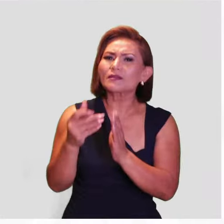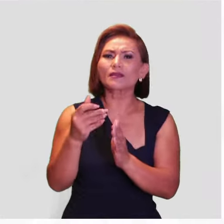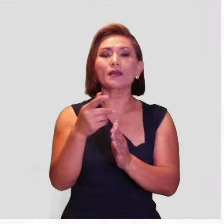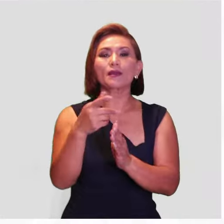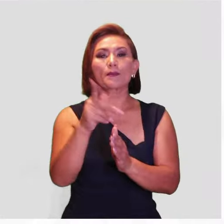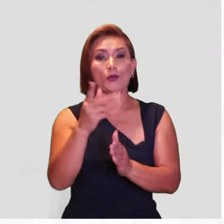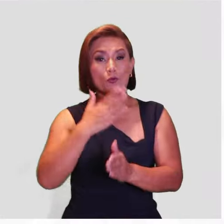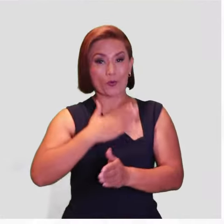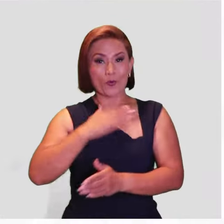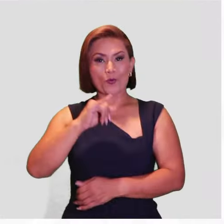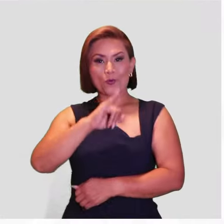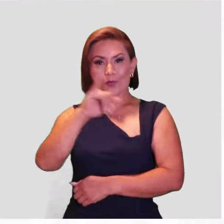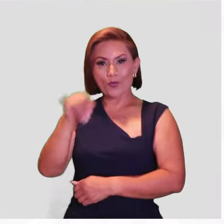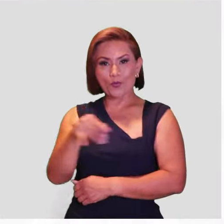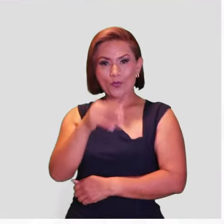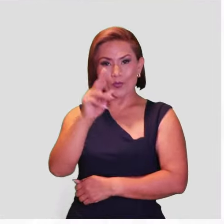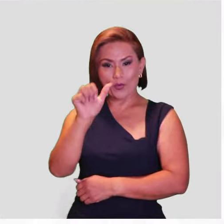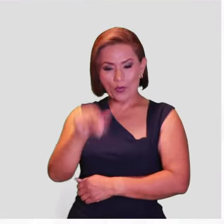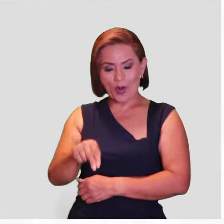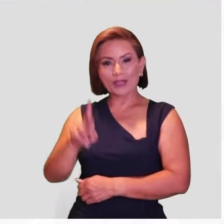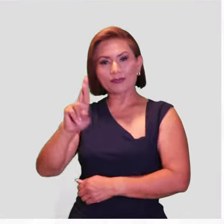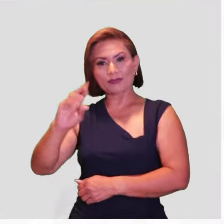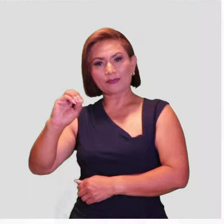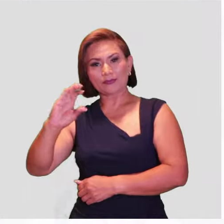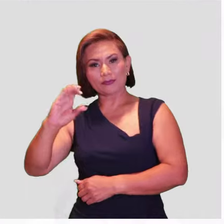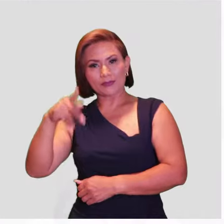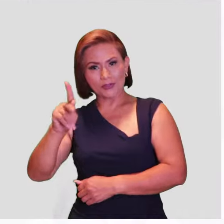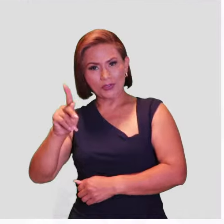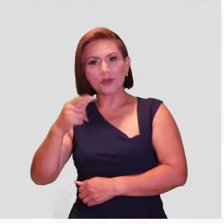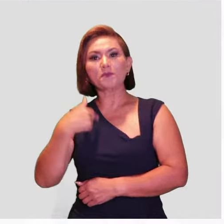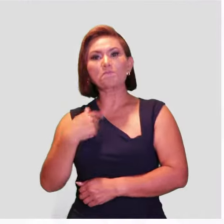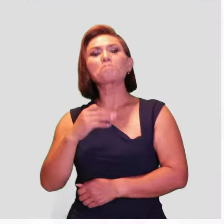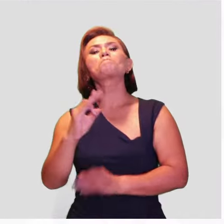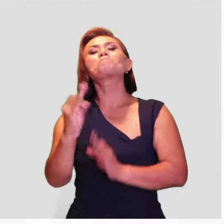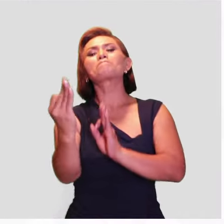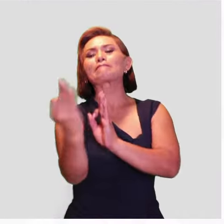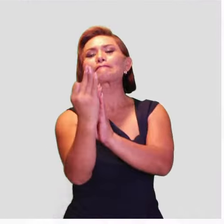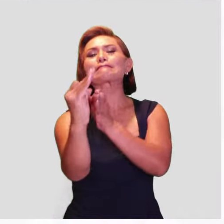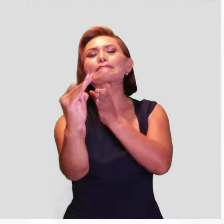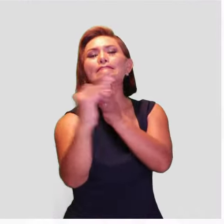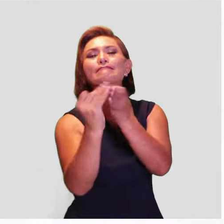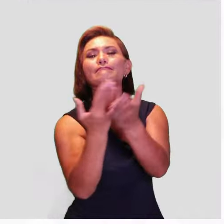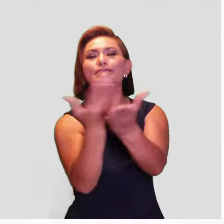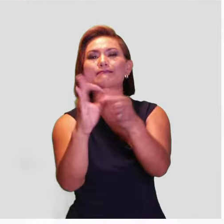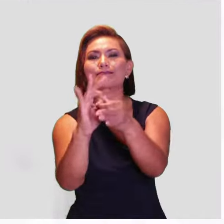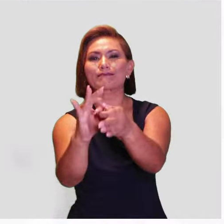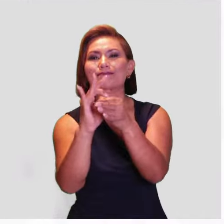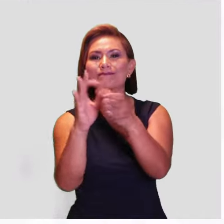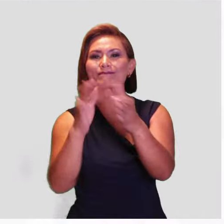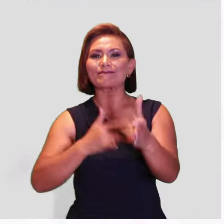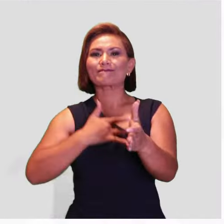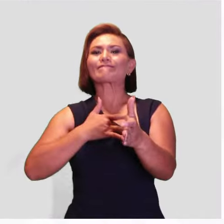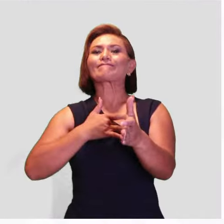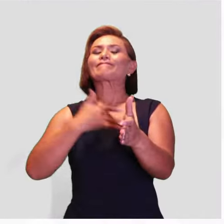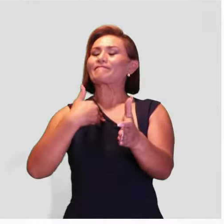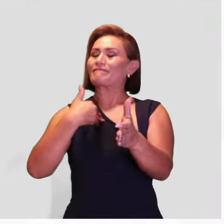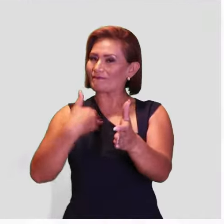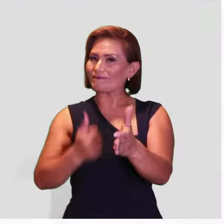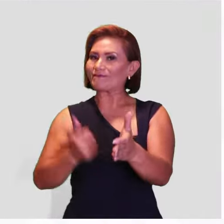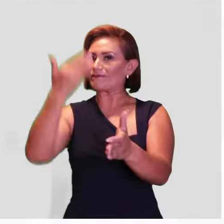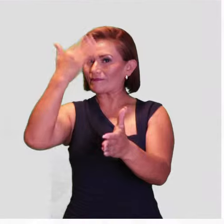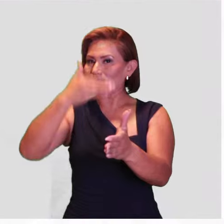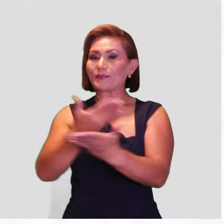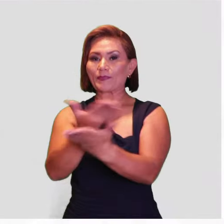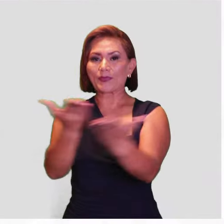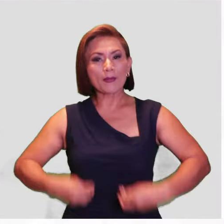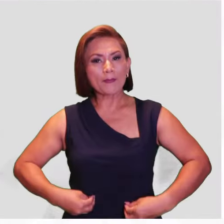un presidente que va a estar muy cercano a la problemática. Por supuesto, estoy muy consciente que la vida de los sanjuanenses